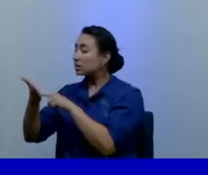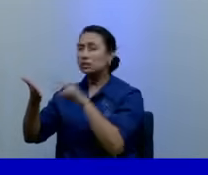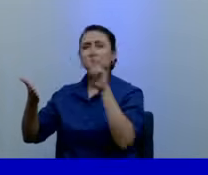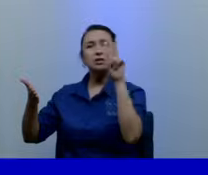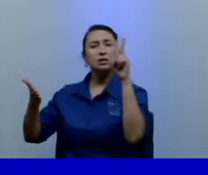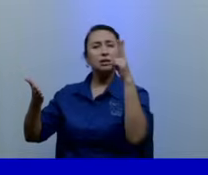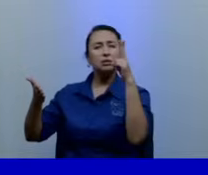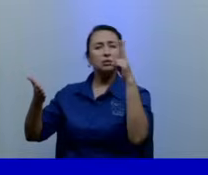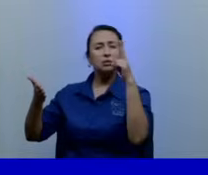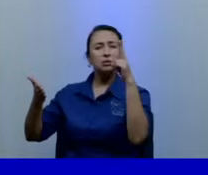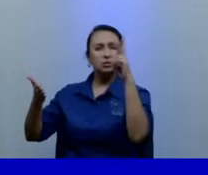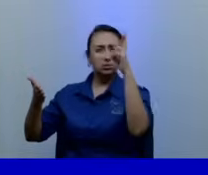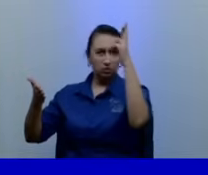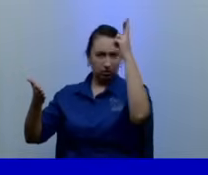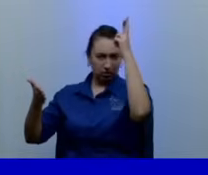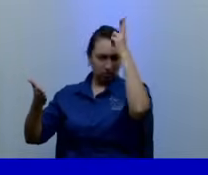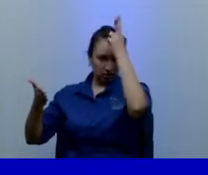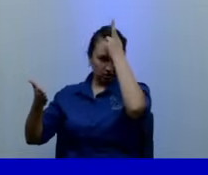libro de Reyes,